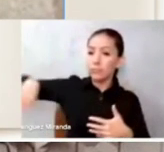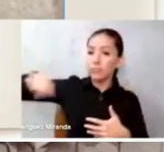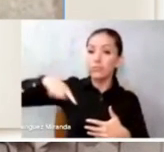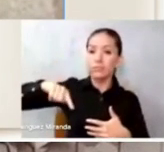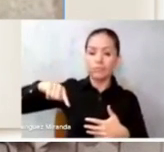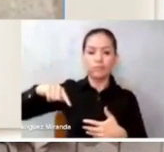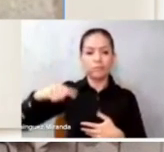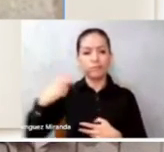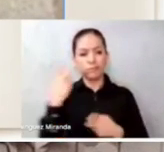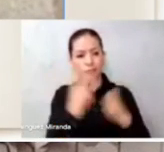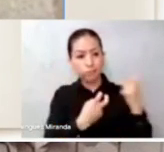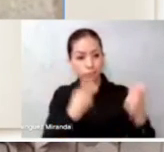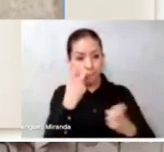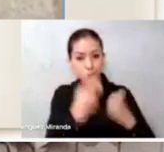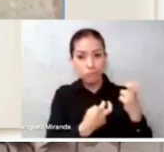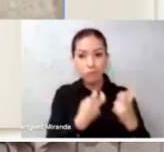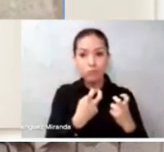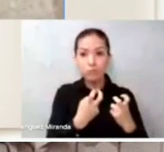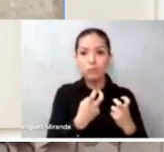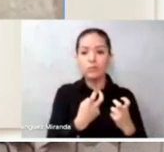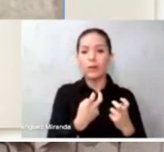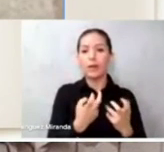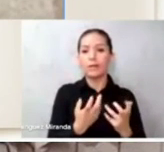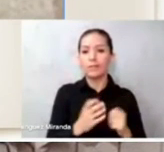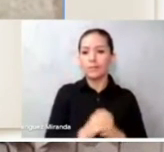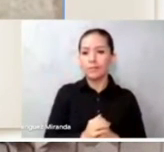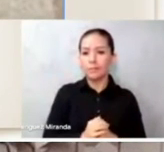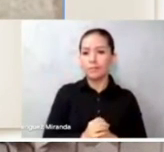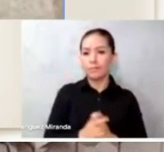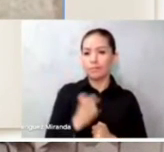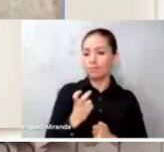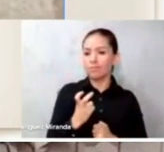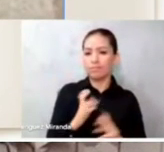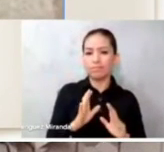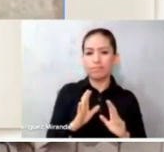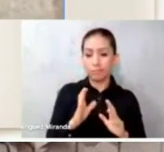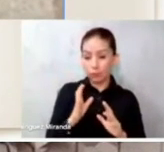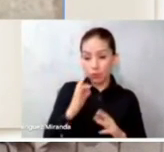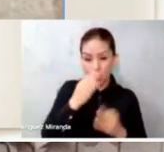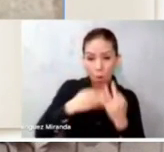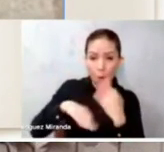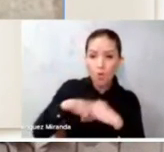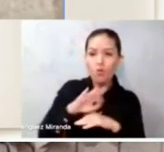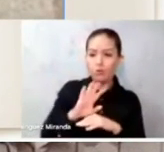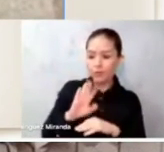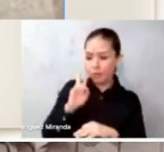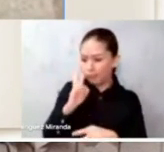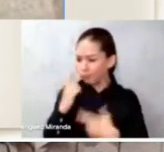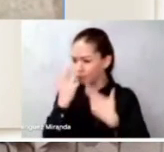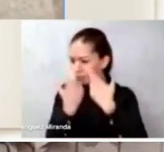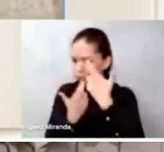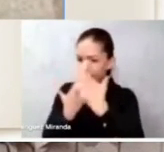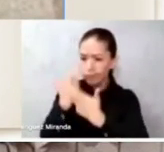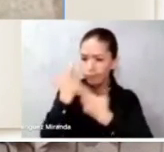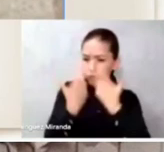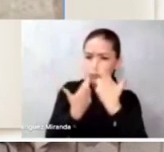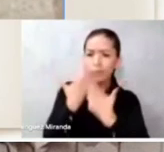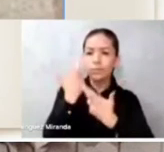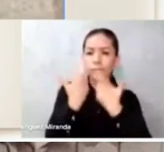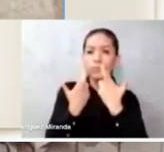manifestaciones de los denunciados y de los terceros interesados, fueron todos tomados en consideración para resolver este medio de